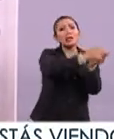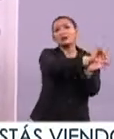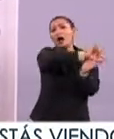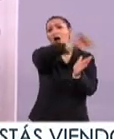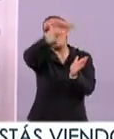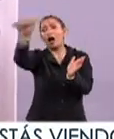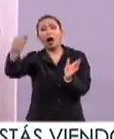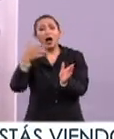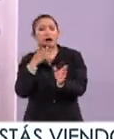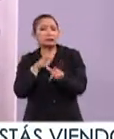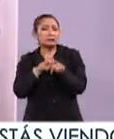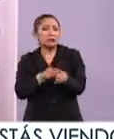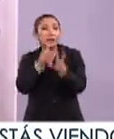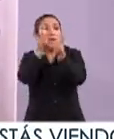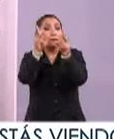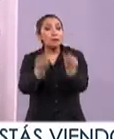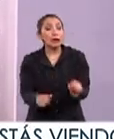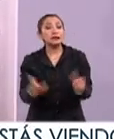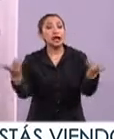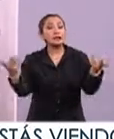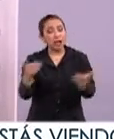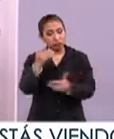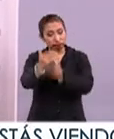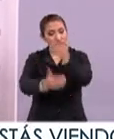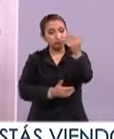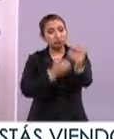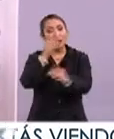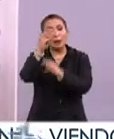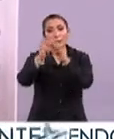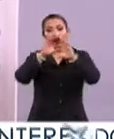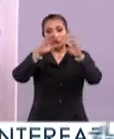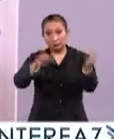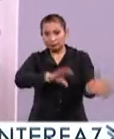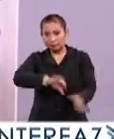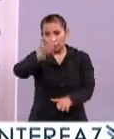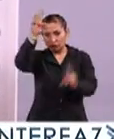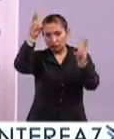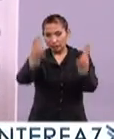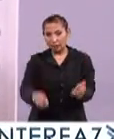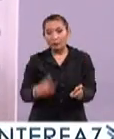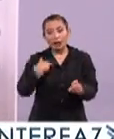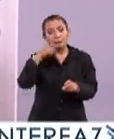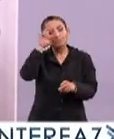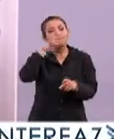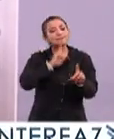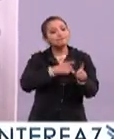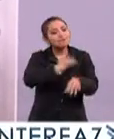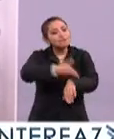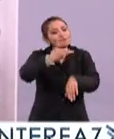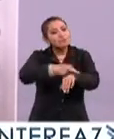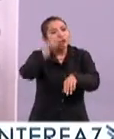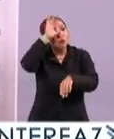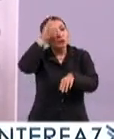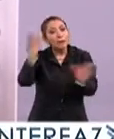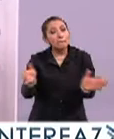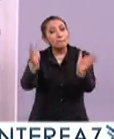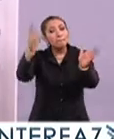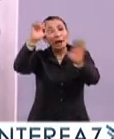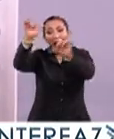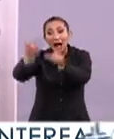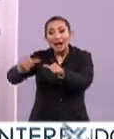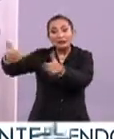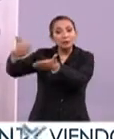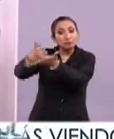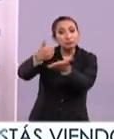a conservar la paz y provocar el desarrollo del mundo. En otros temas, la gestión cultural es una actividad fundamental para la producción